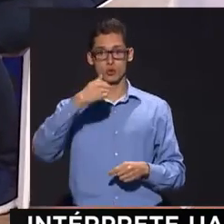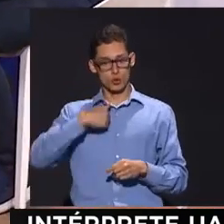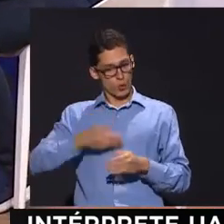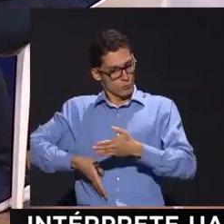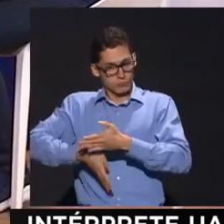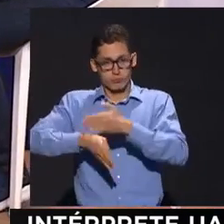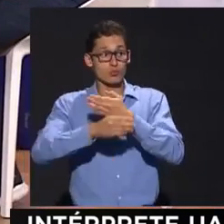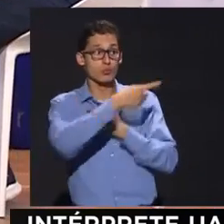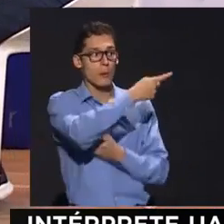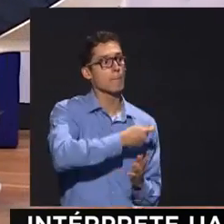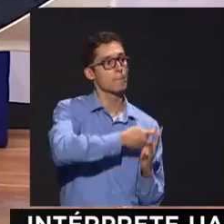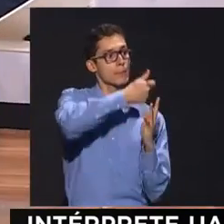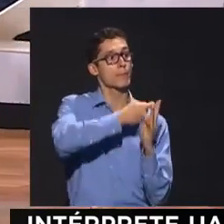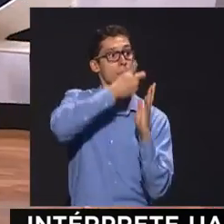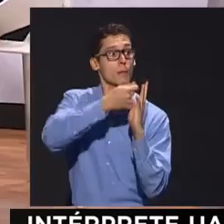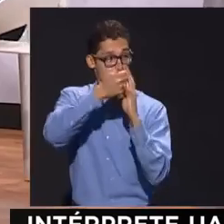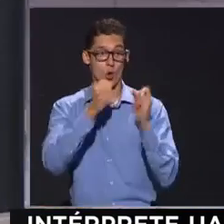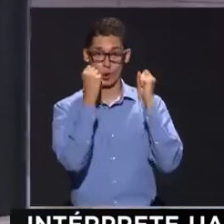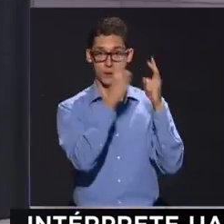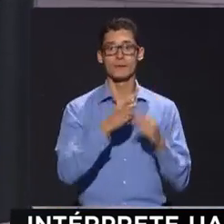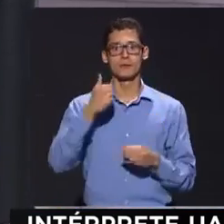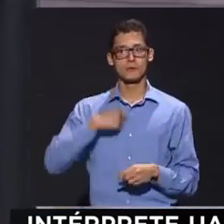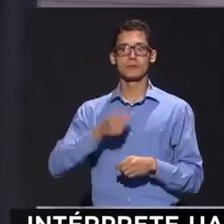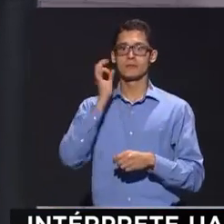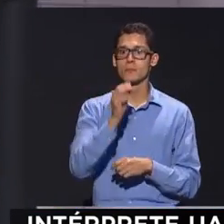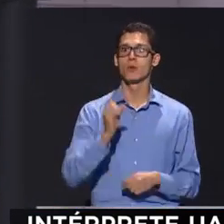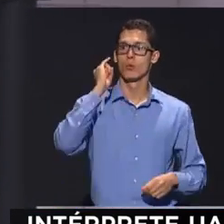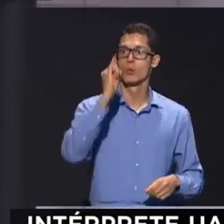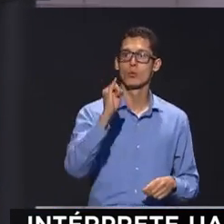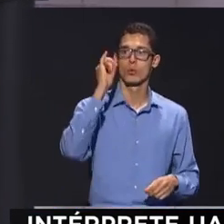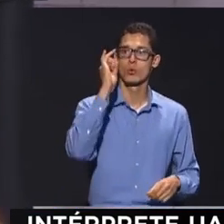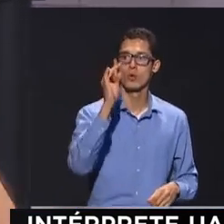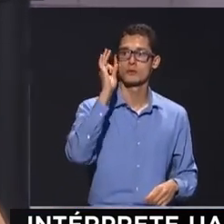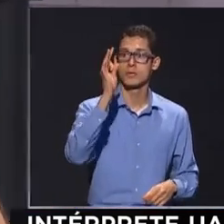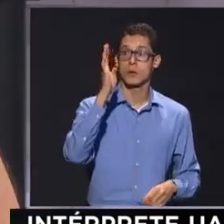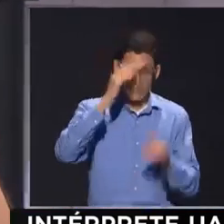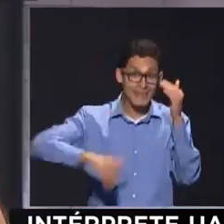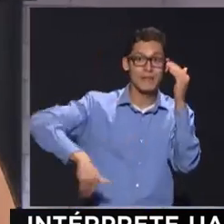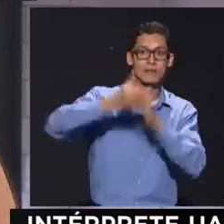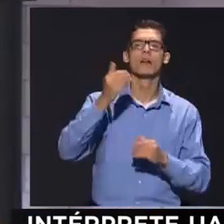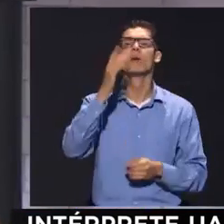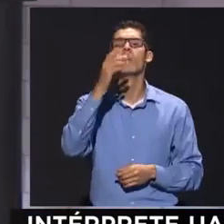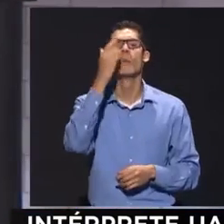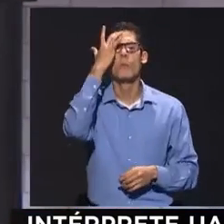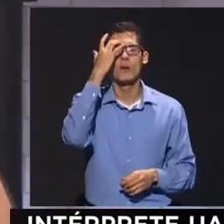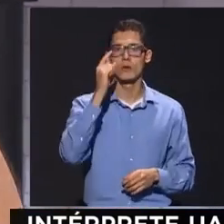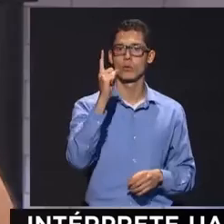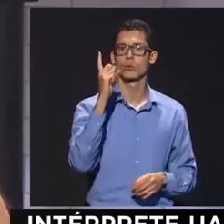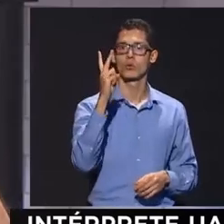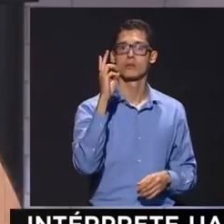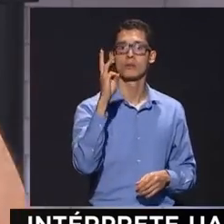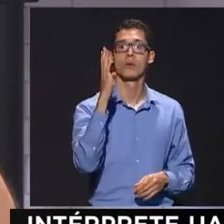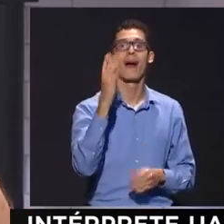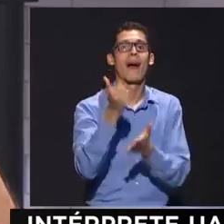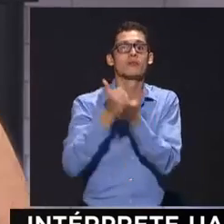y tú vas cortico cuento 4 es muy importante que en las casas cuenten 4 para que el cerebro se vaya acostumbrando a